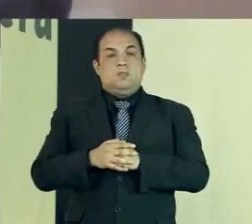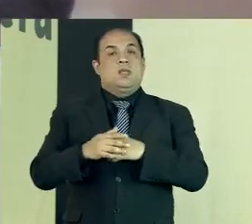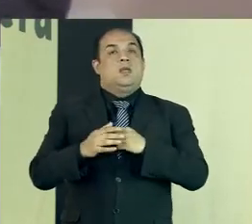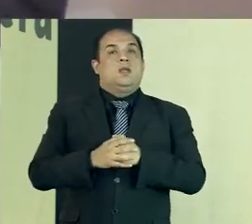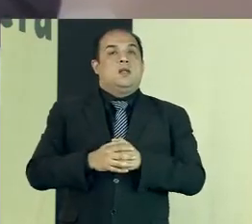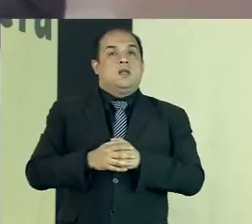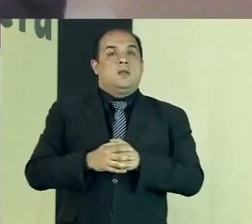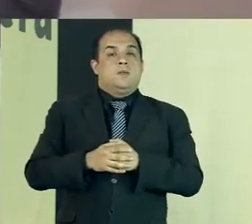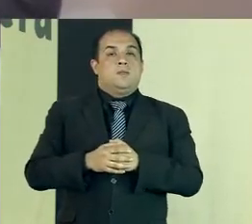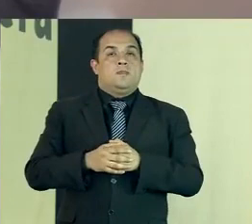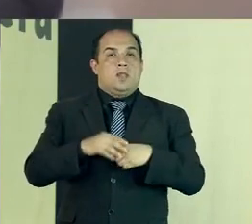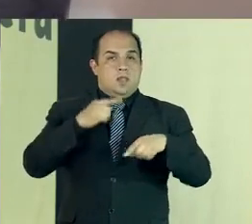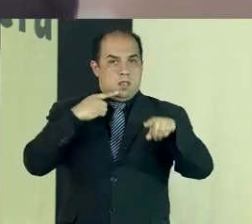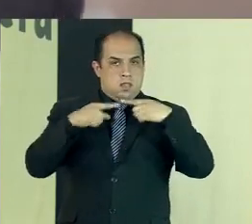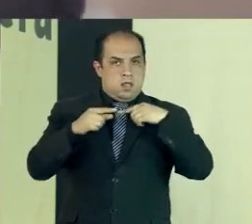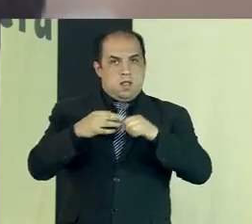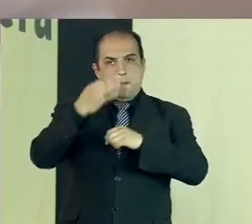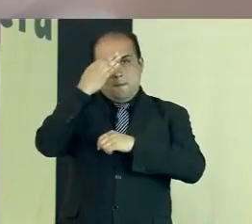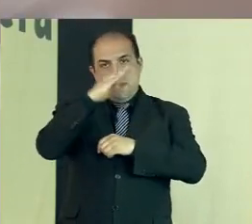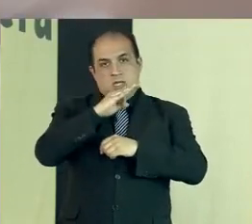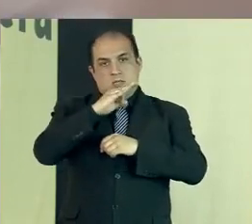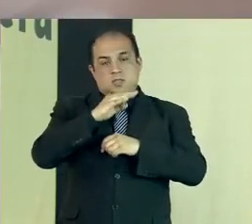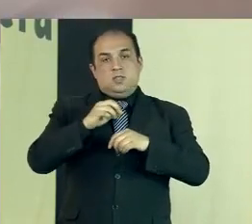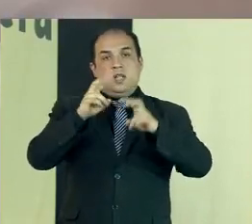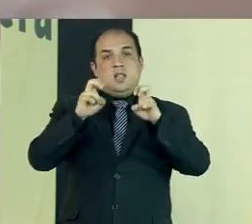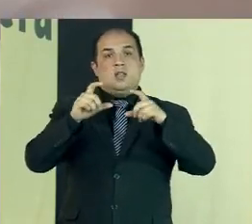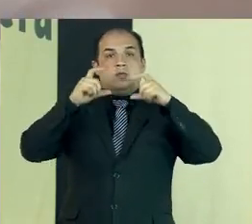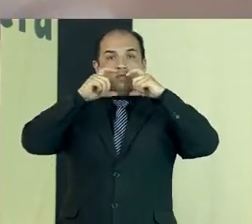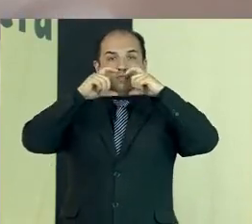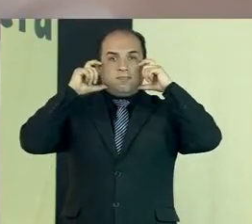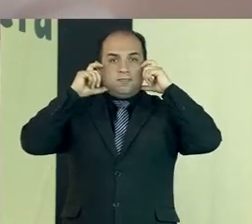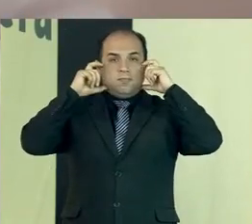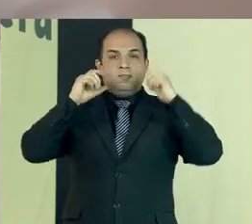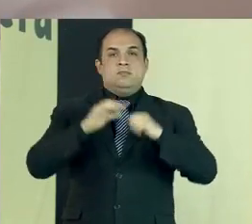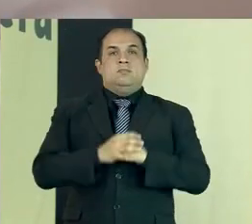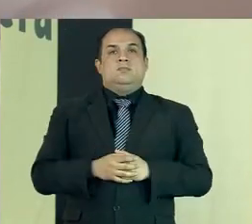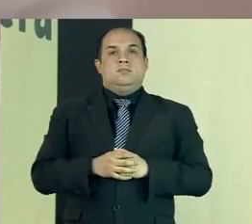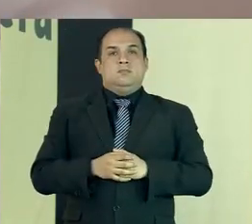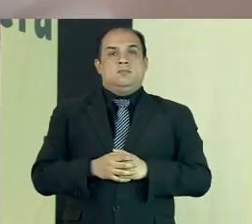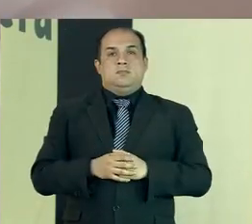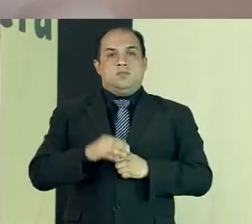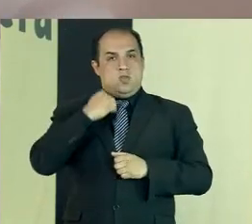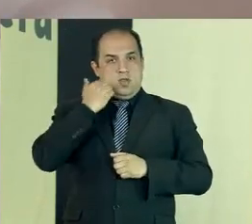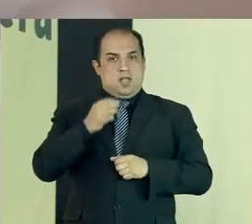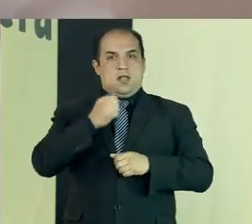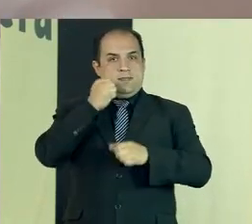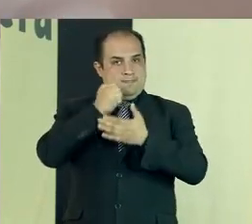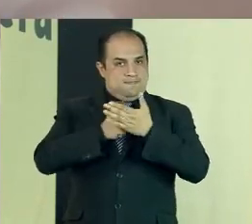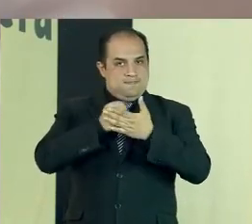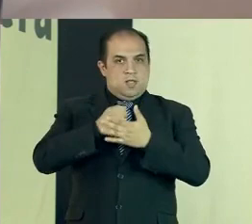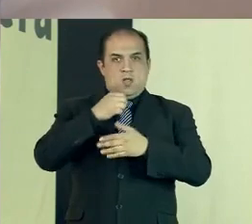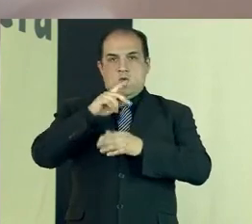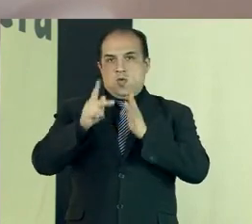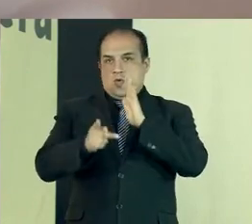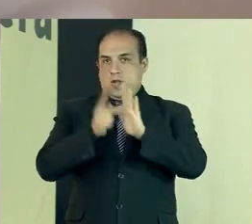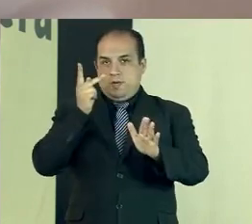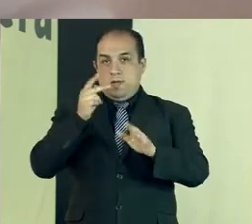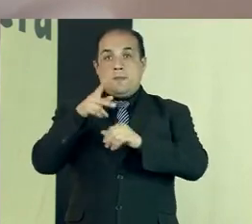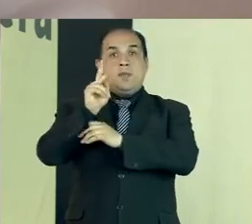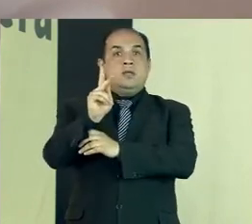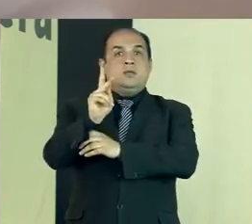dilema falso inducido respecto al cubrebocas no quisiera enfatizar esto una vez más